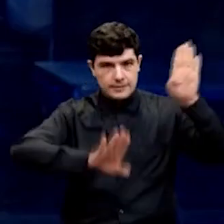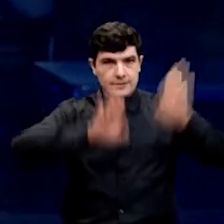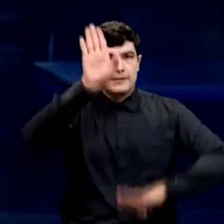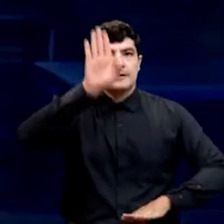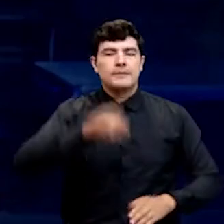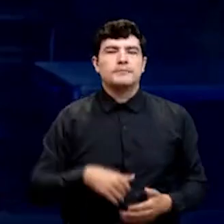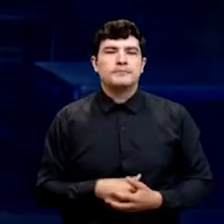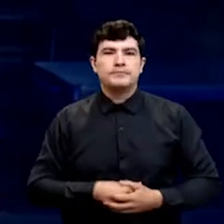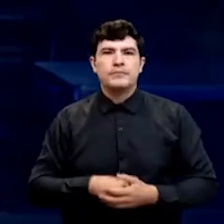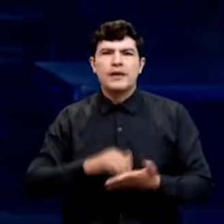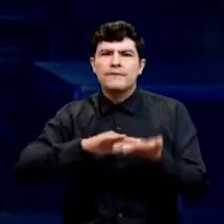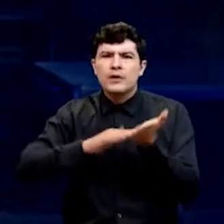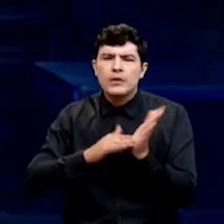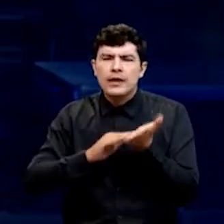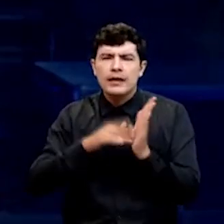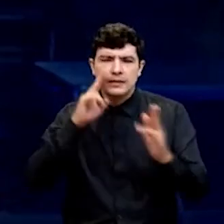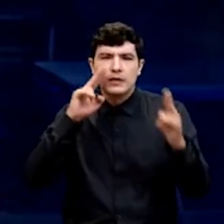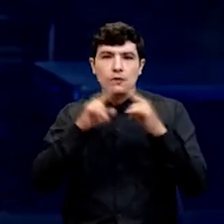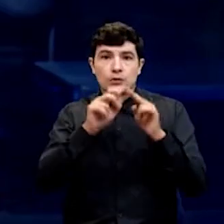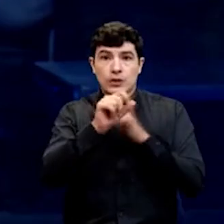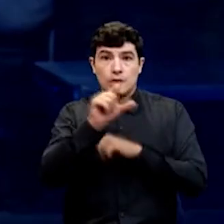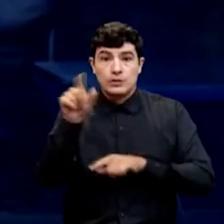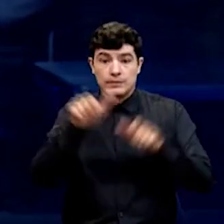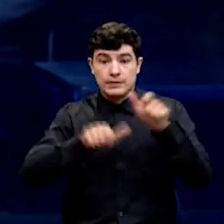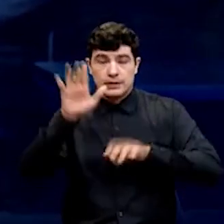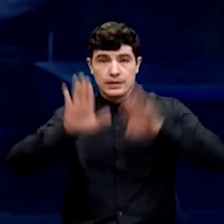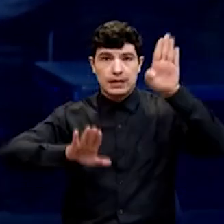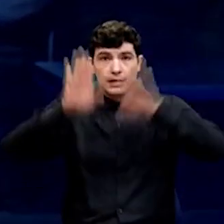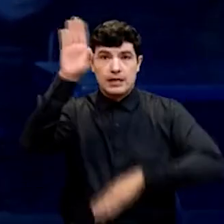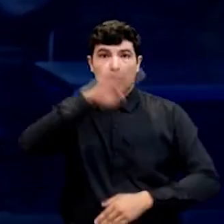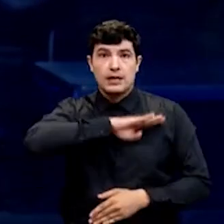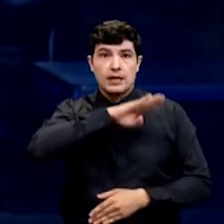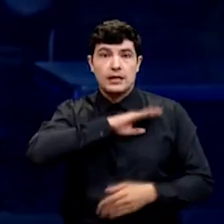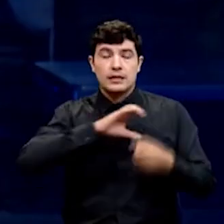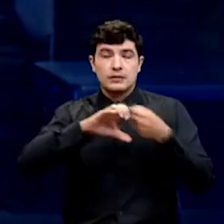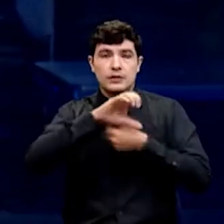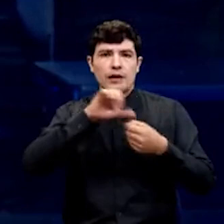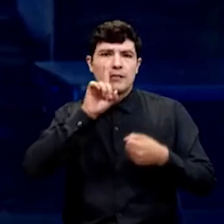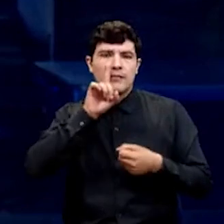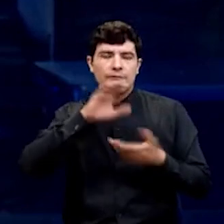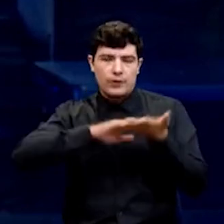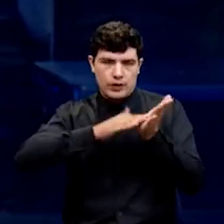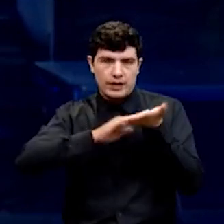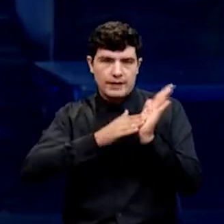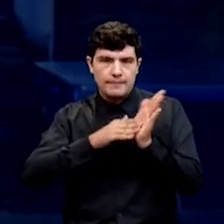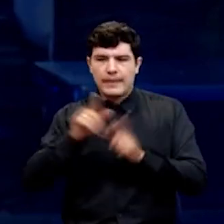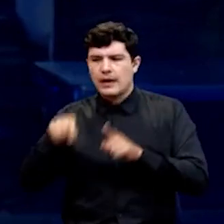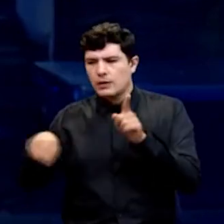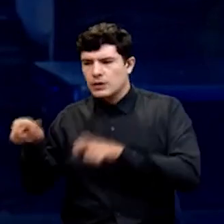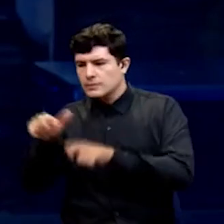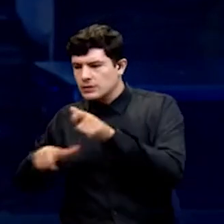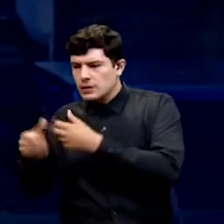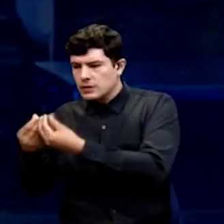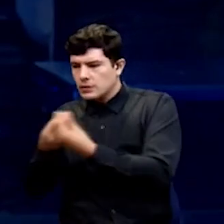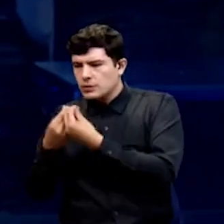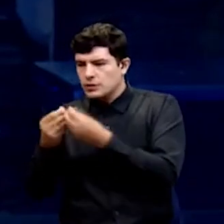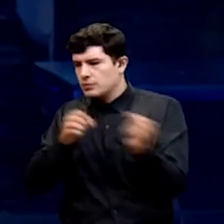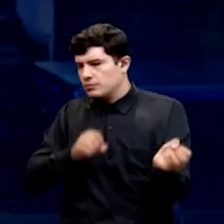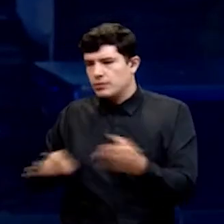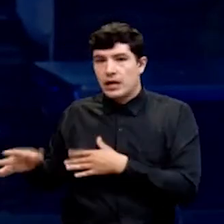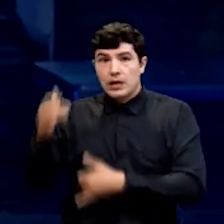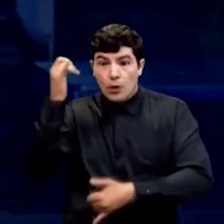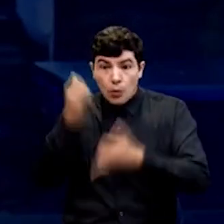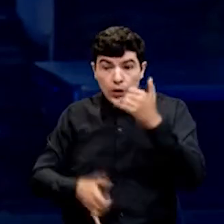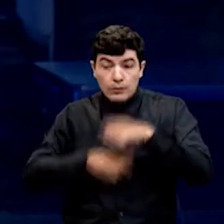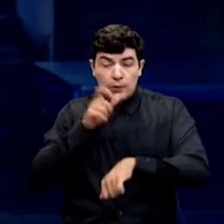En el caso del municipio de Florida Blanca se conocieron 11 candidatos al primer cargo de la Ciudad Dulce de Colombia. Varios de ellos dejaron para inscribir su candidatura a última